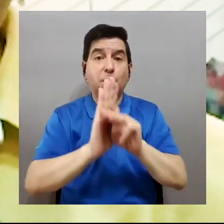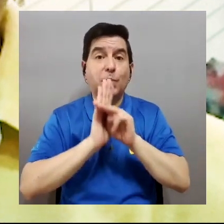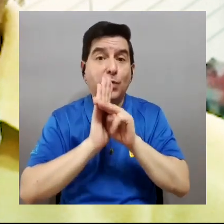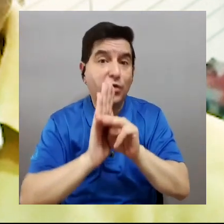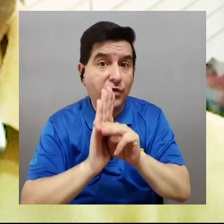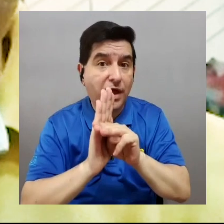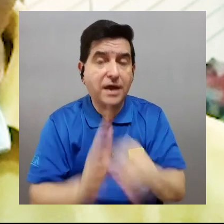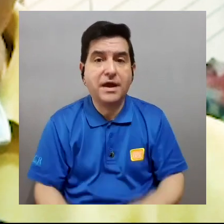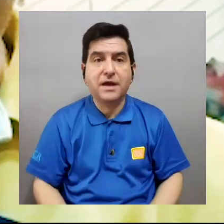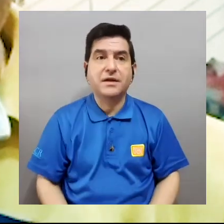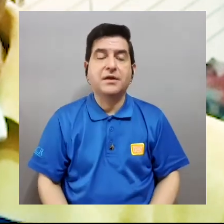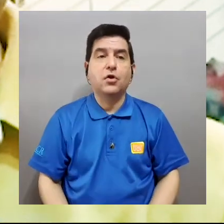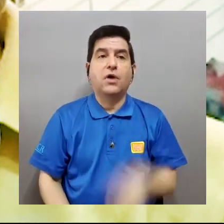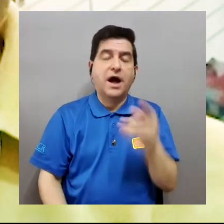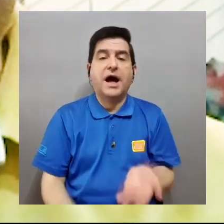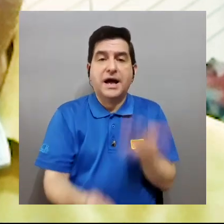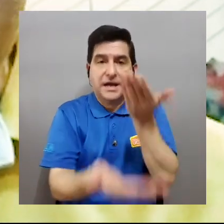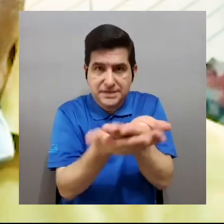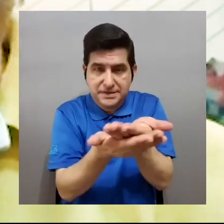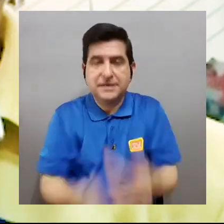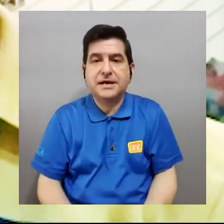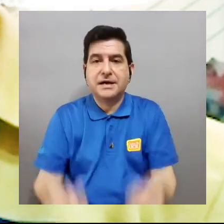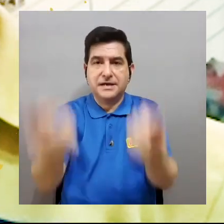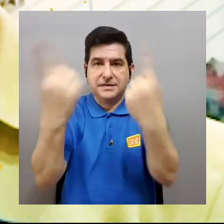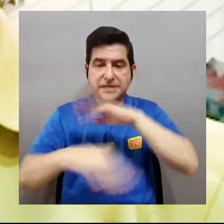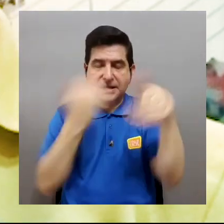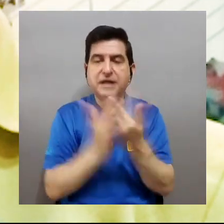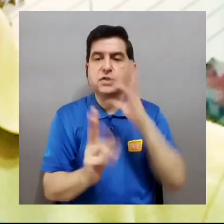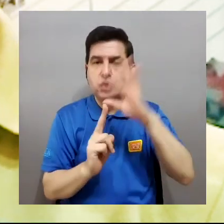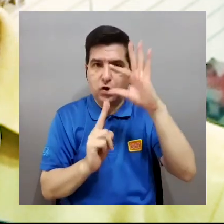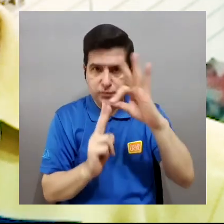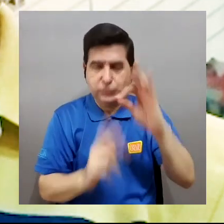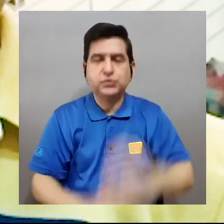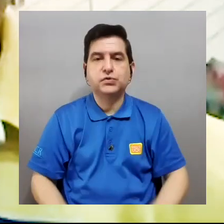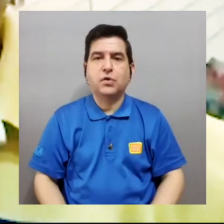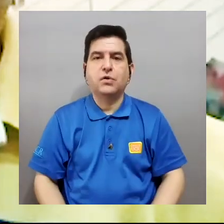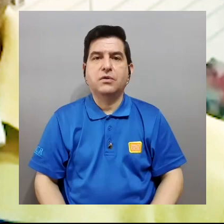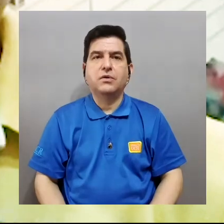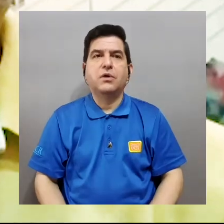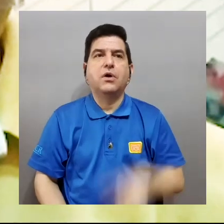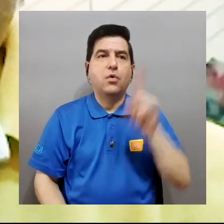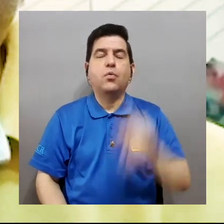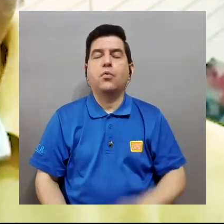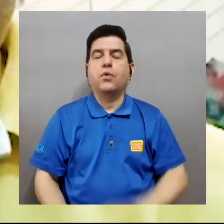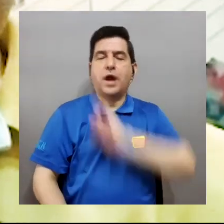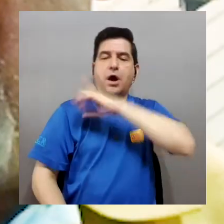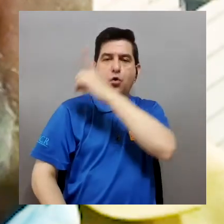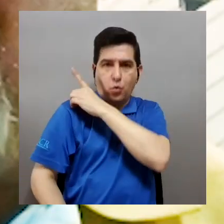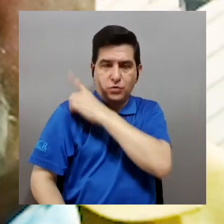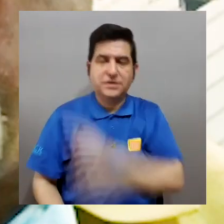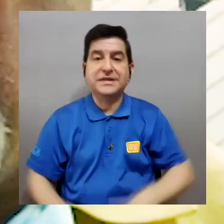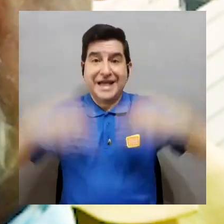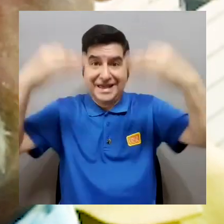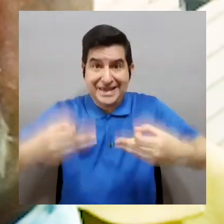es, se licitan, se traen a la mesa todas las opciones, hay una junta directiva y